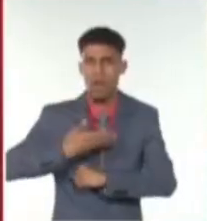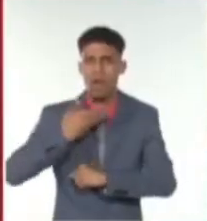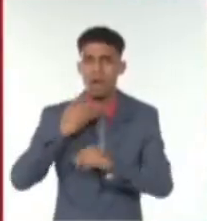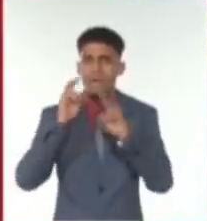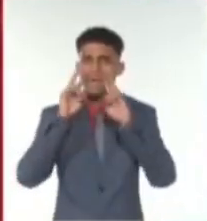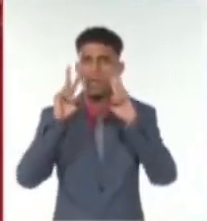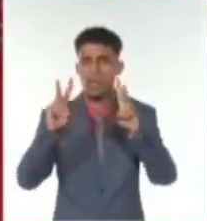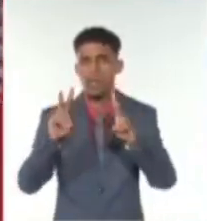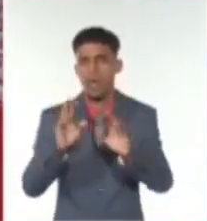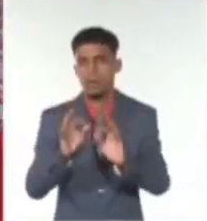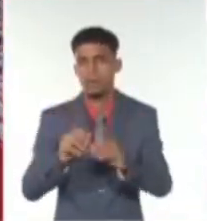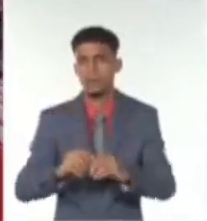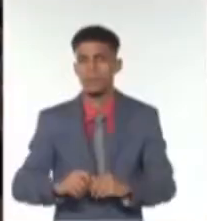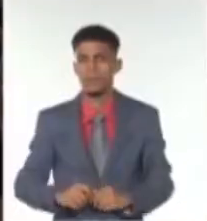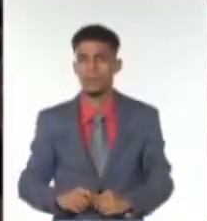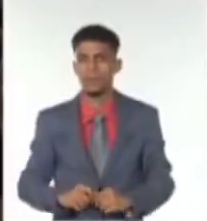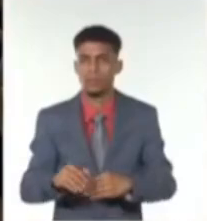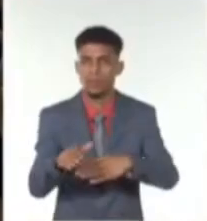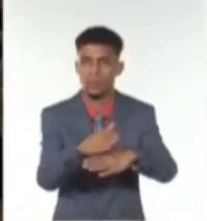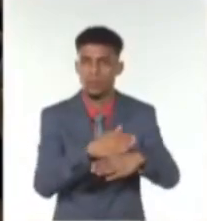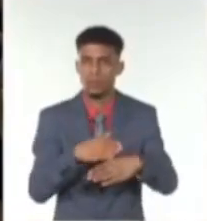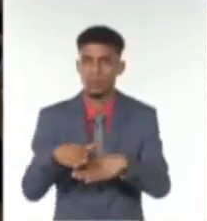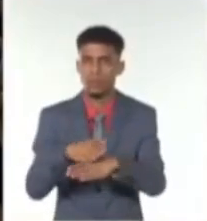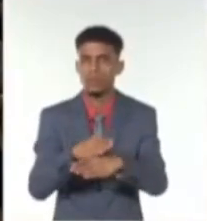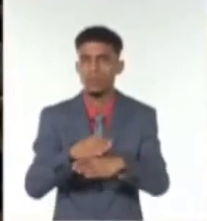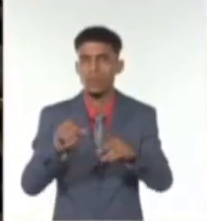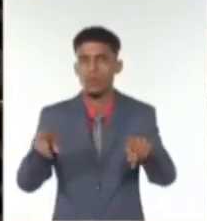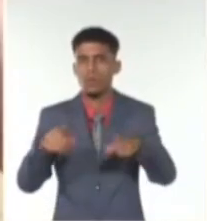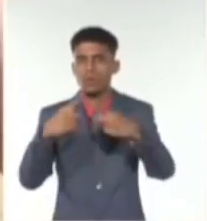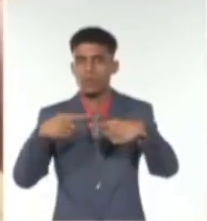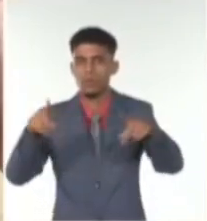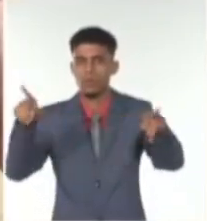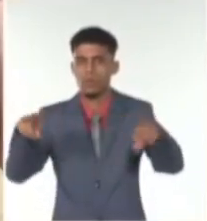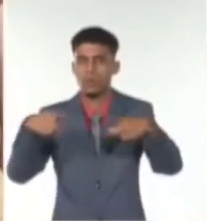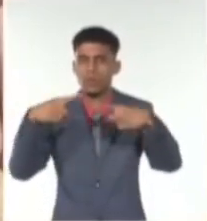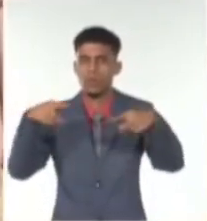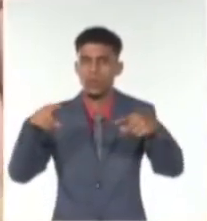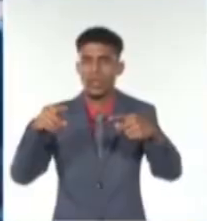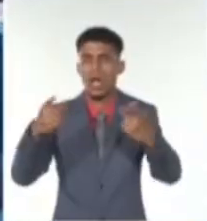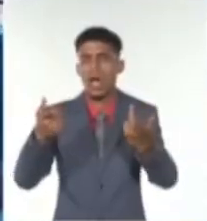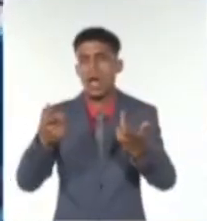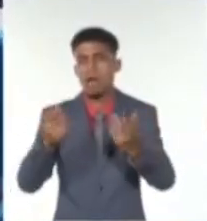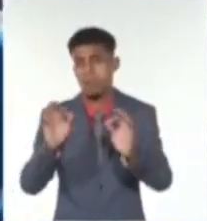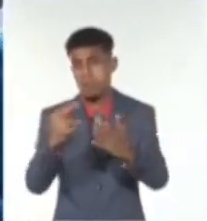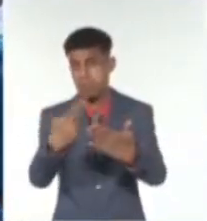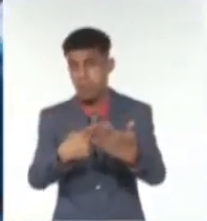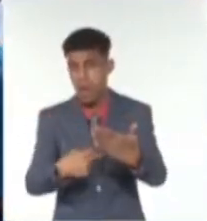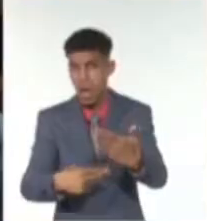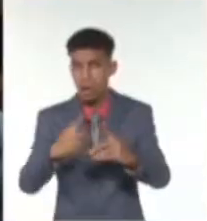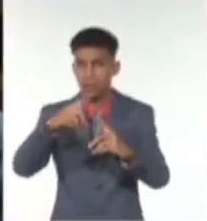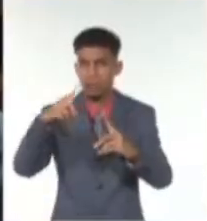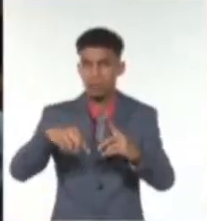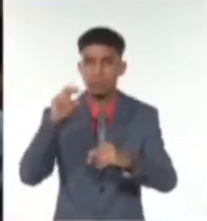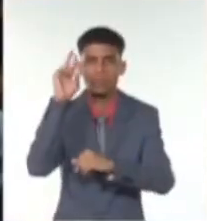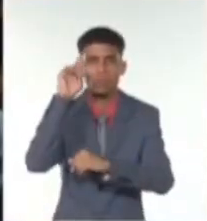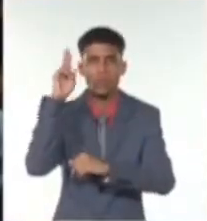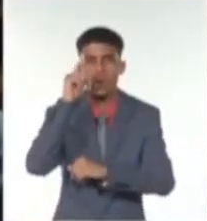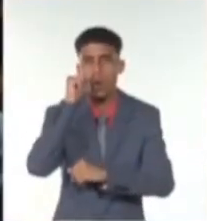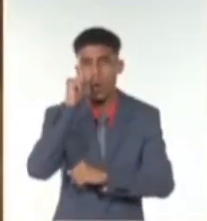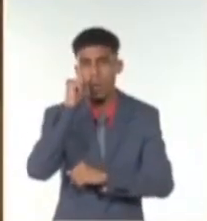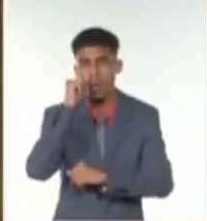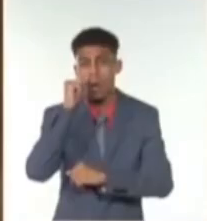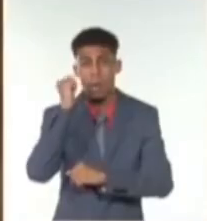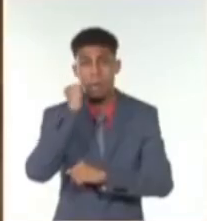nacional. Diferentes géneros y estilos musicales se entrelazaron para rendir homenaje a Nicolás Guillén, uno de los más